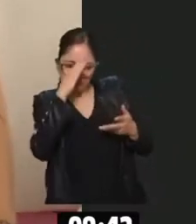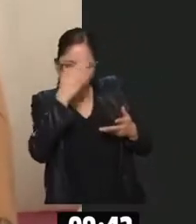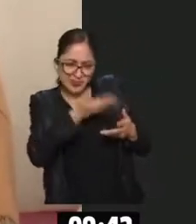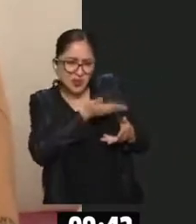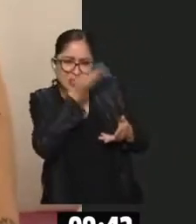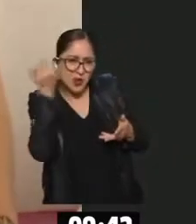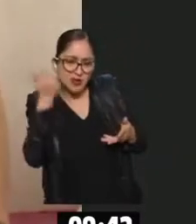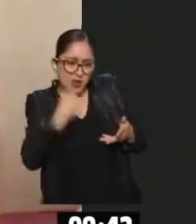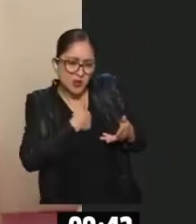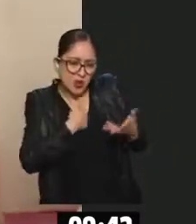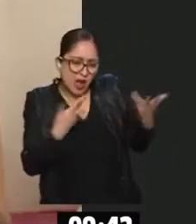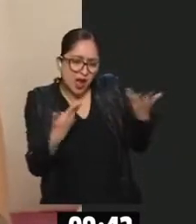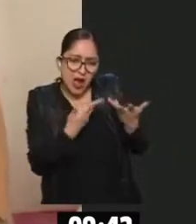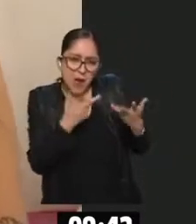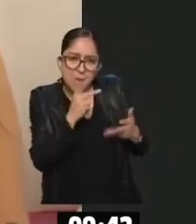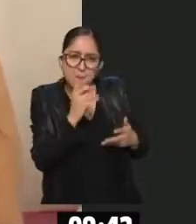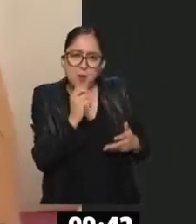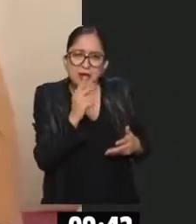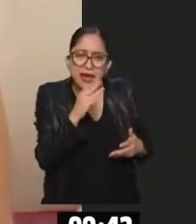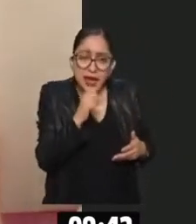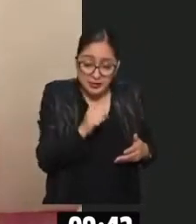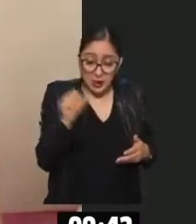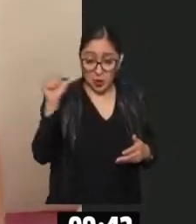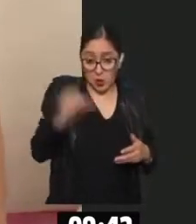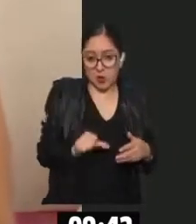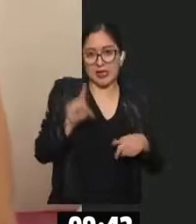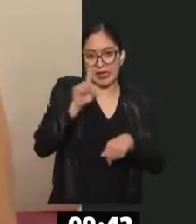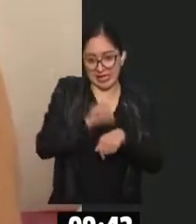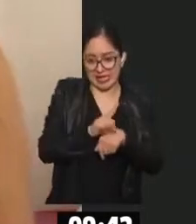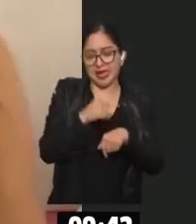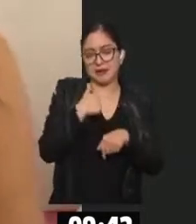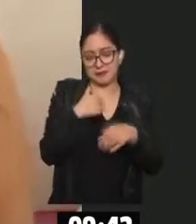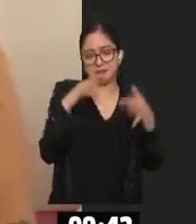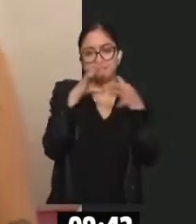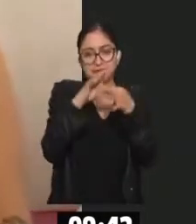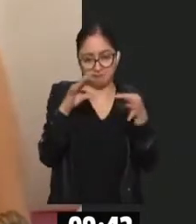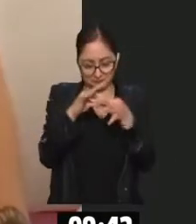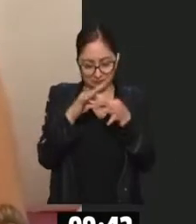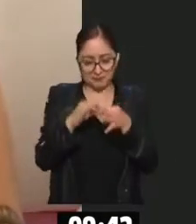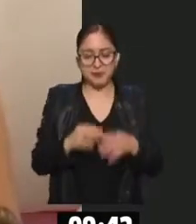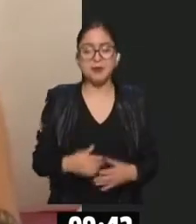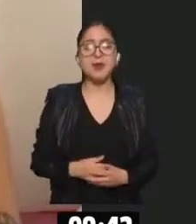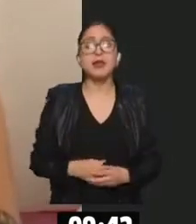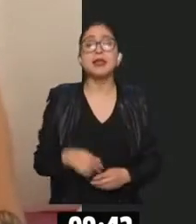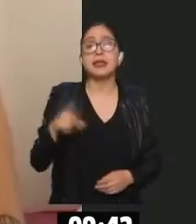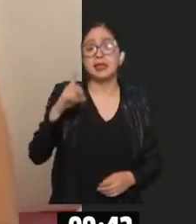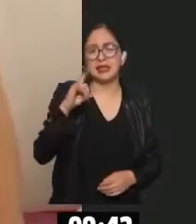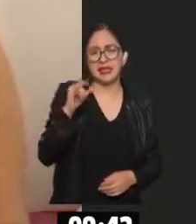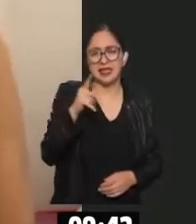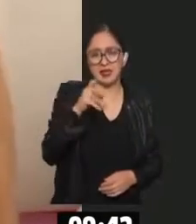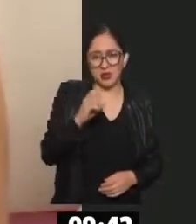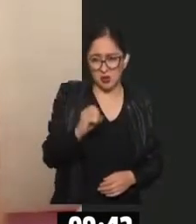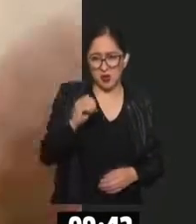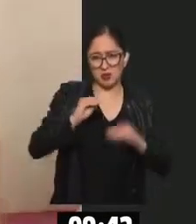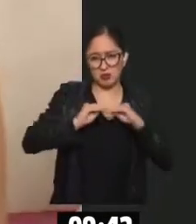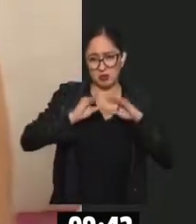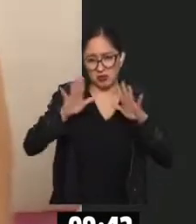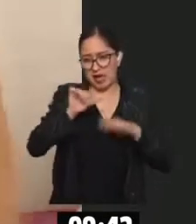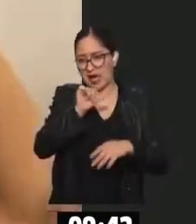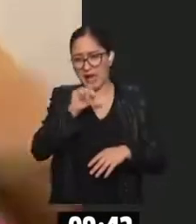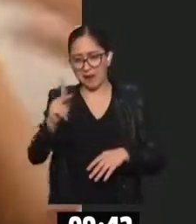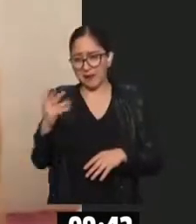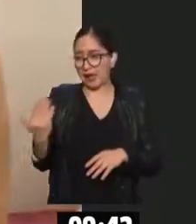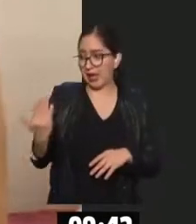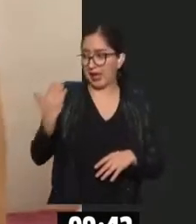su propio podcast y es el tema que les traigo el día de hoy. Dixo es una plataforma que comenzó a hacer podcast hace 15 años.